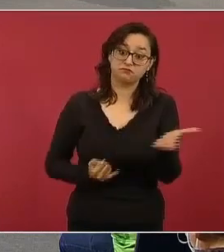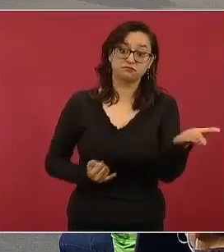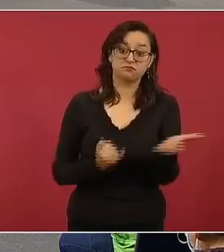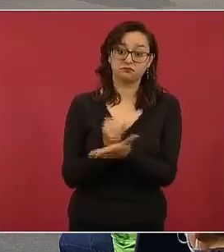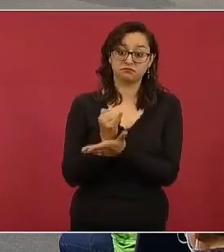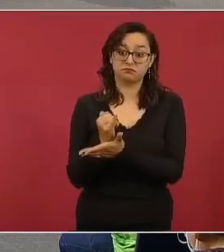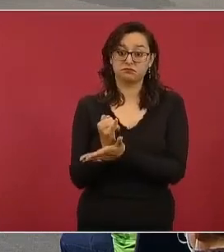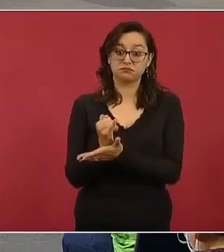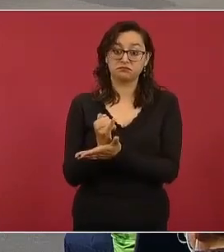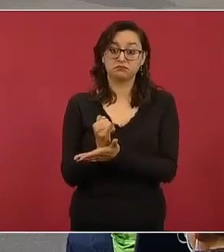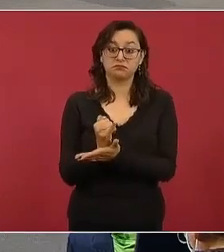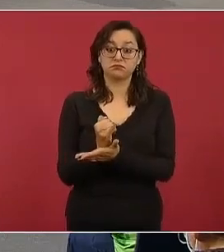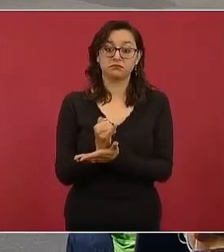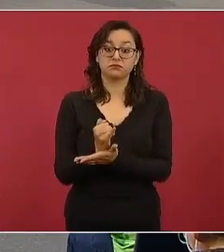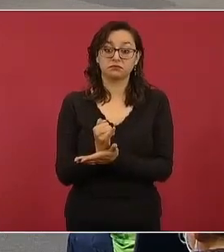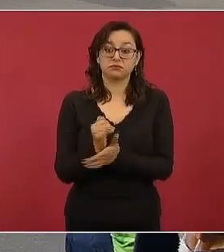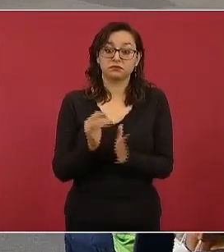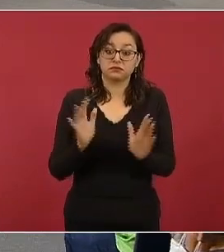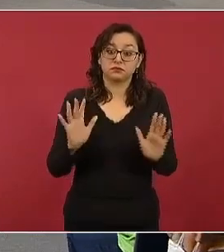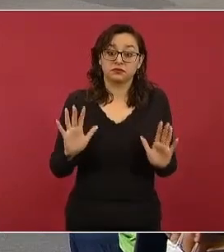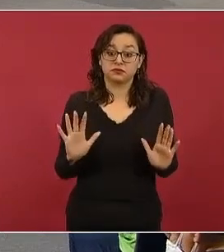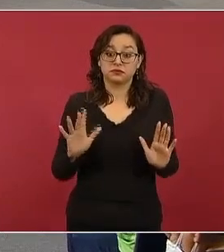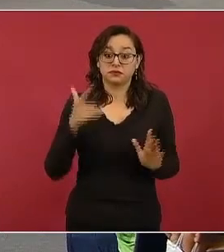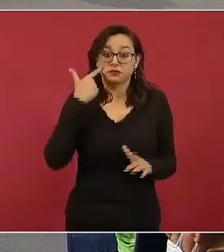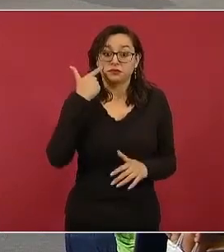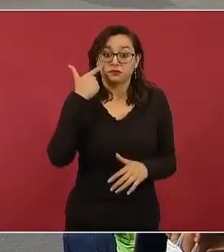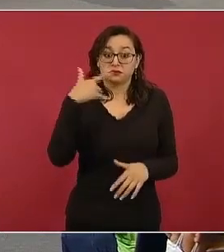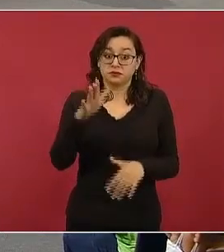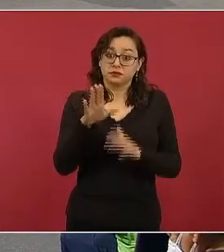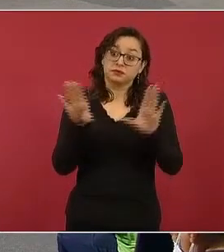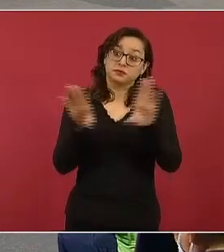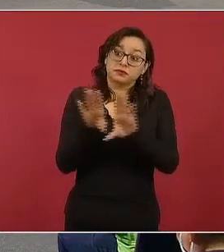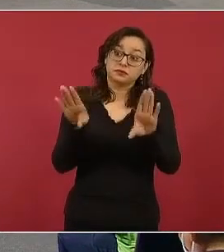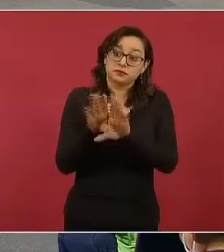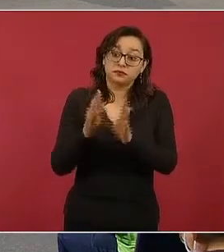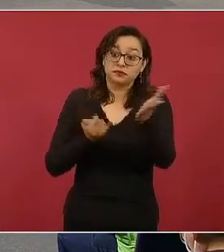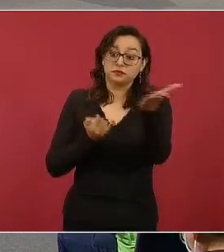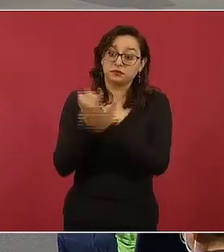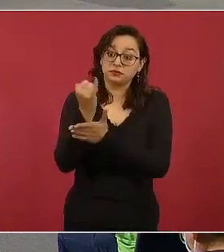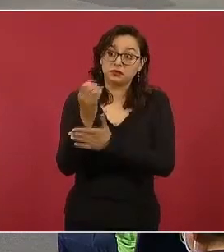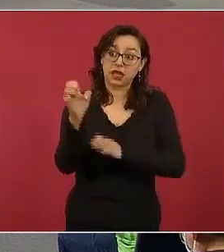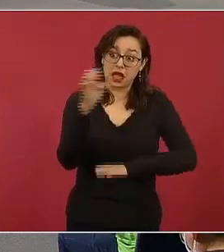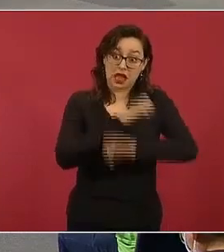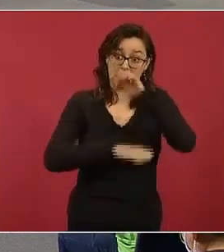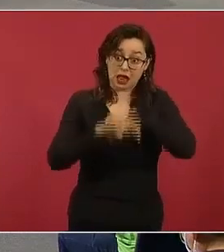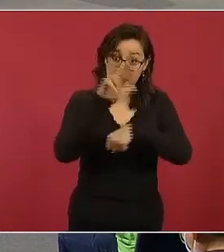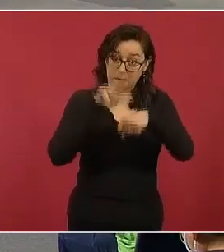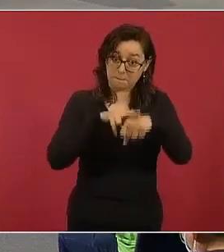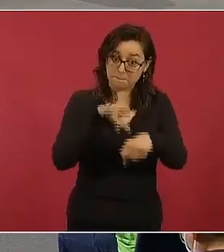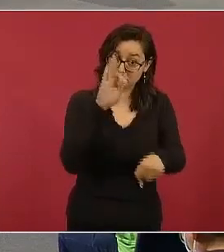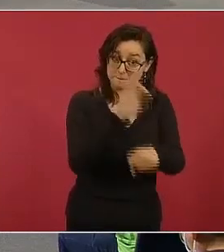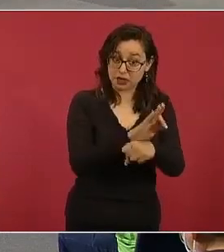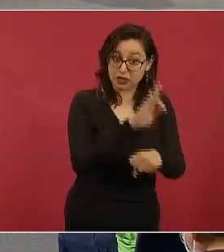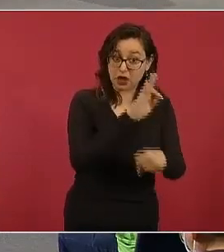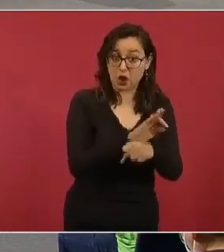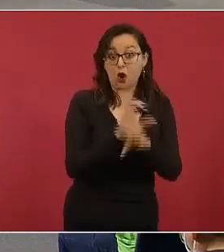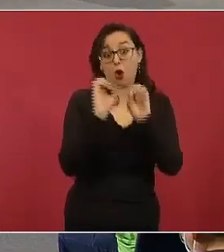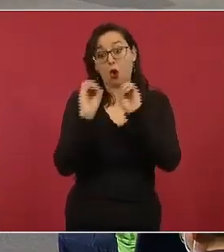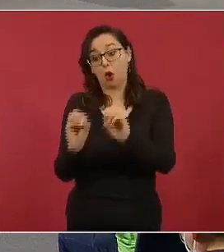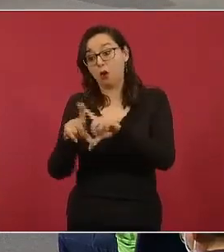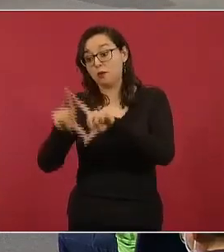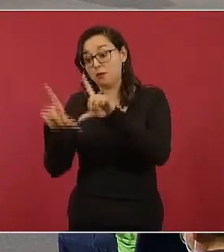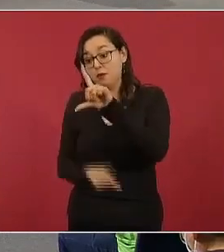a tener que definirse si están con las empresas o están con la